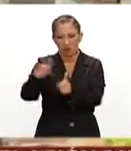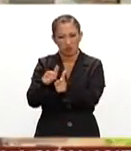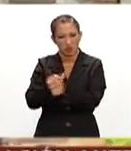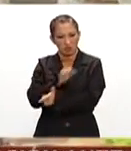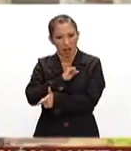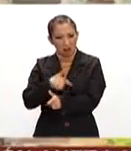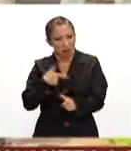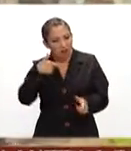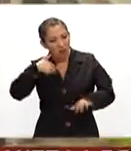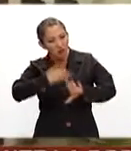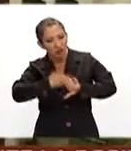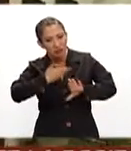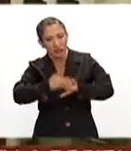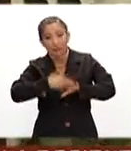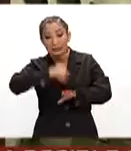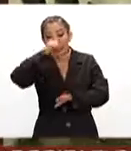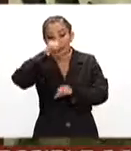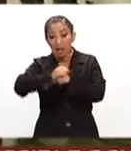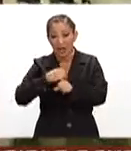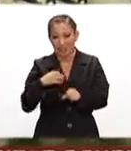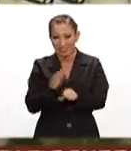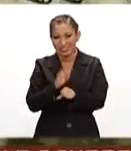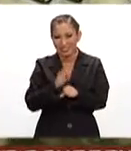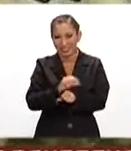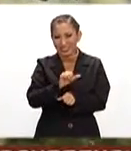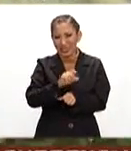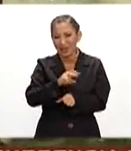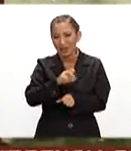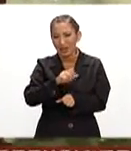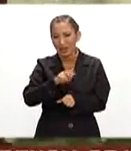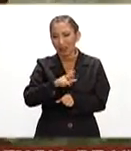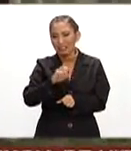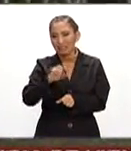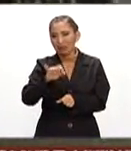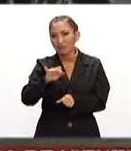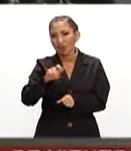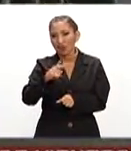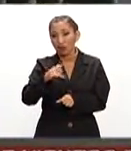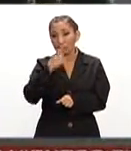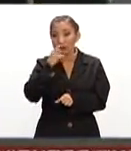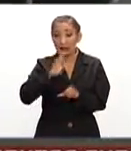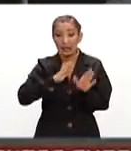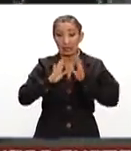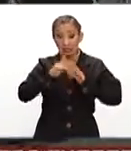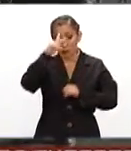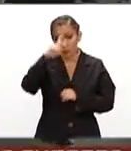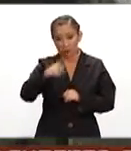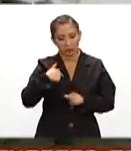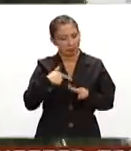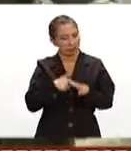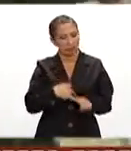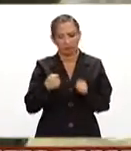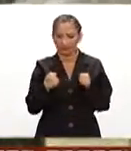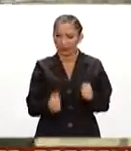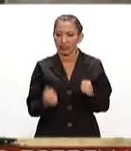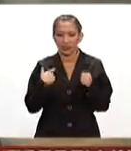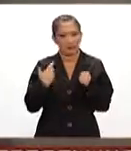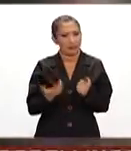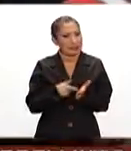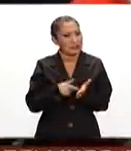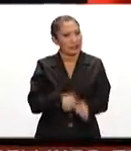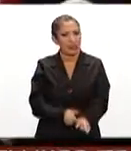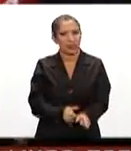crimen organizado, el secretario de la Defensa Nacional, Salvador Cienfuegos Cepeda, afirmó que el ejército mexicano se encuentra fuerte y